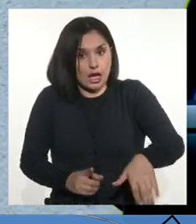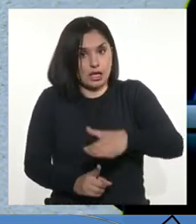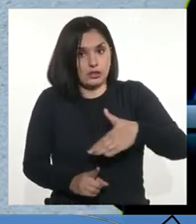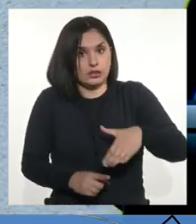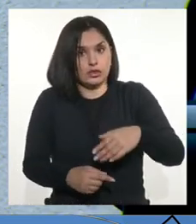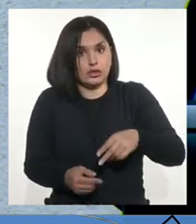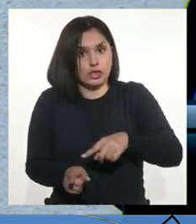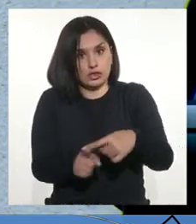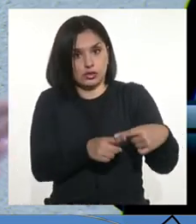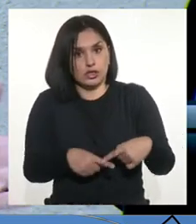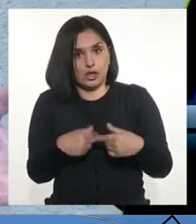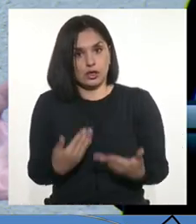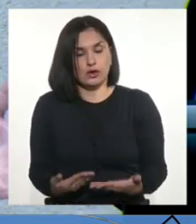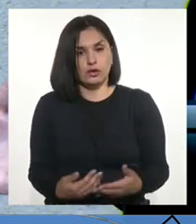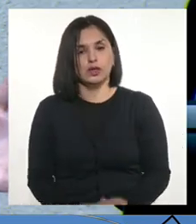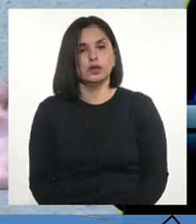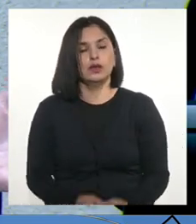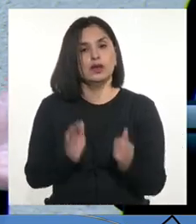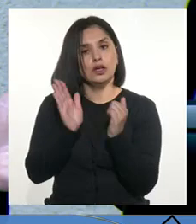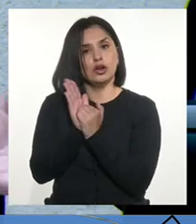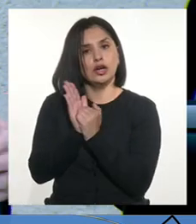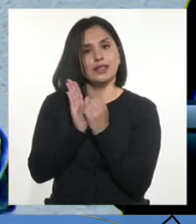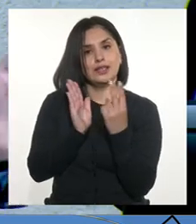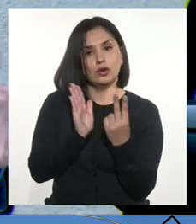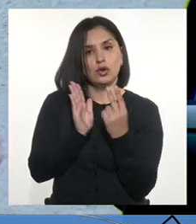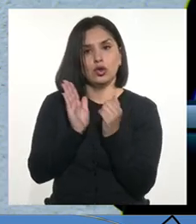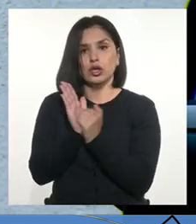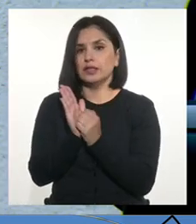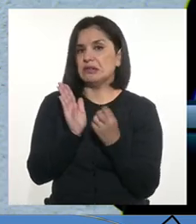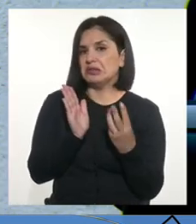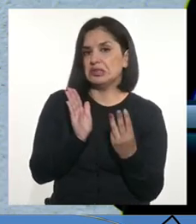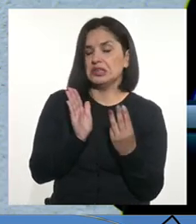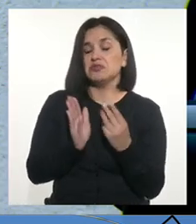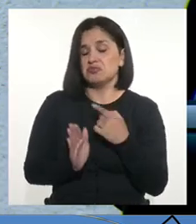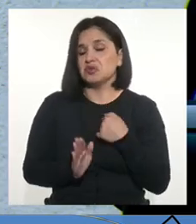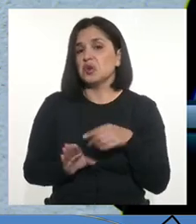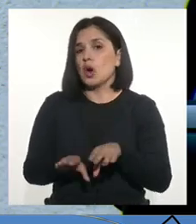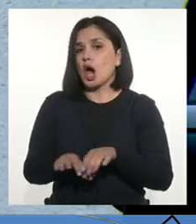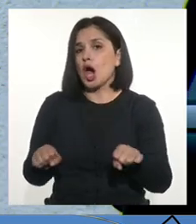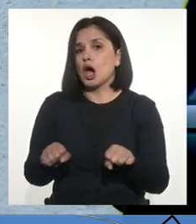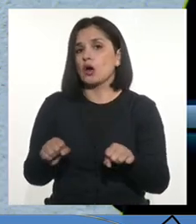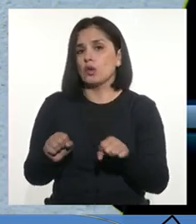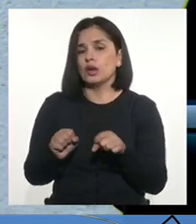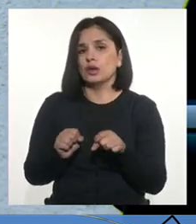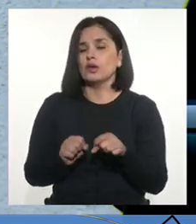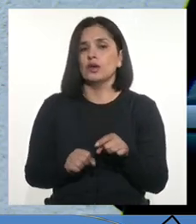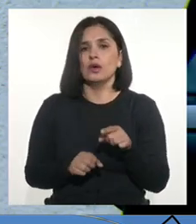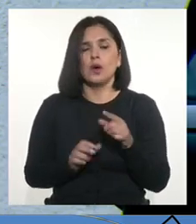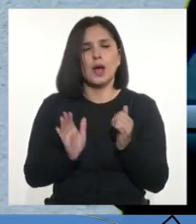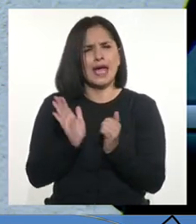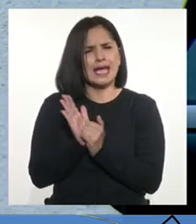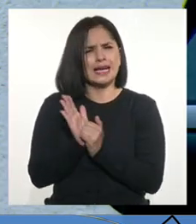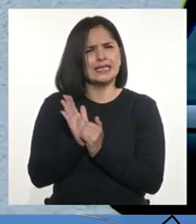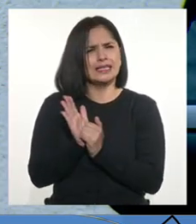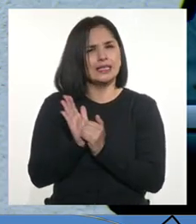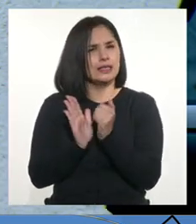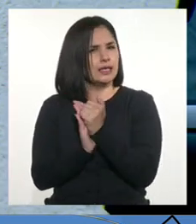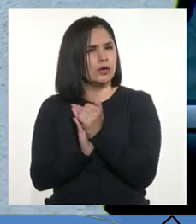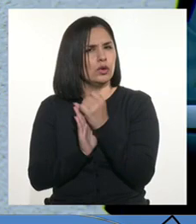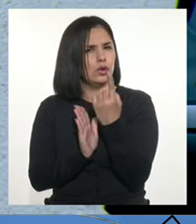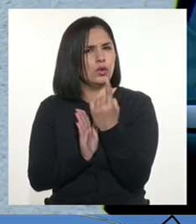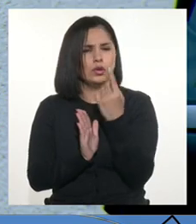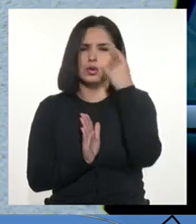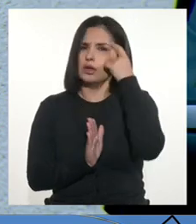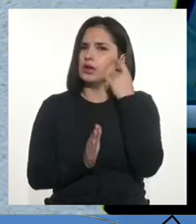yo con el artículo 2 y artículo 3 en general tenía de acuerdo en ese marco el artículo 1 creo que requiere